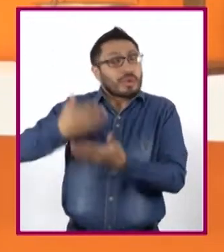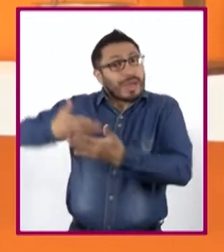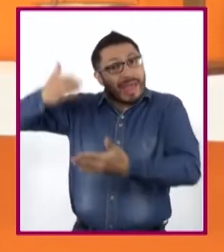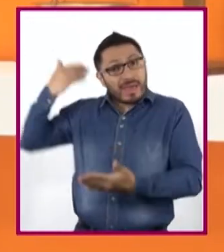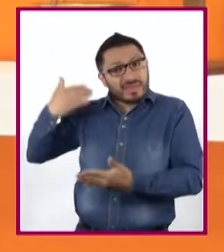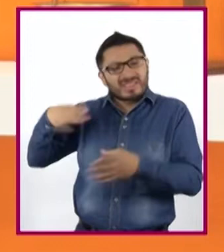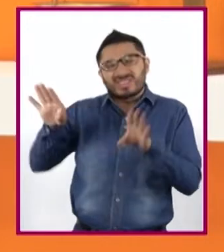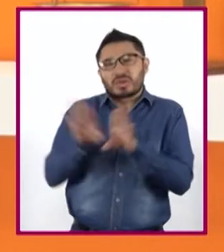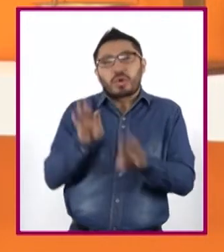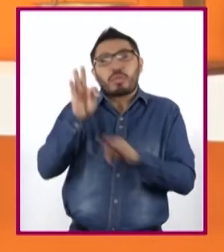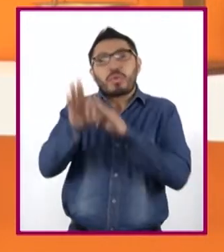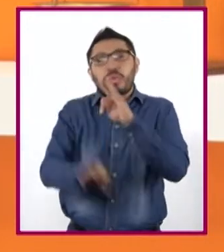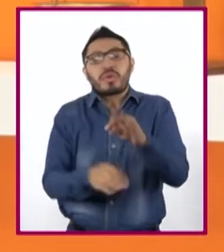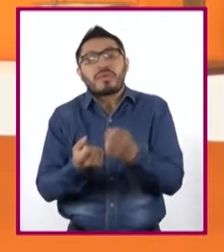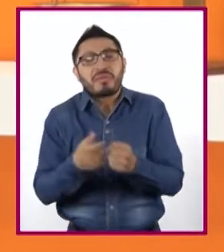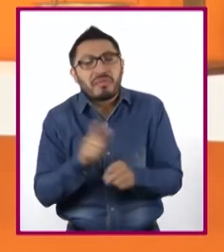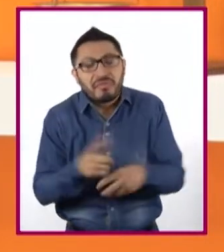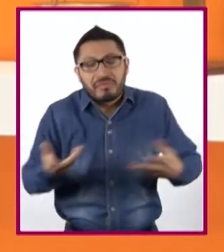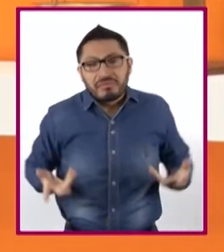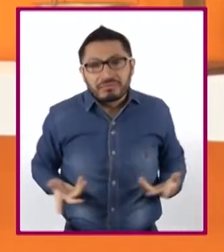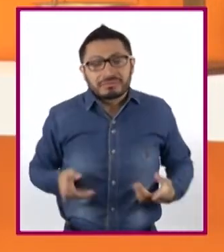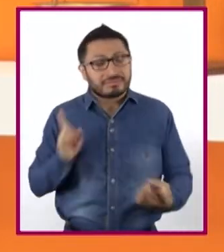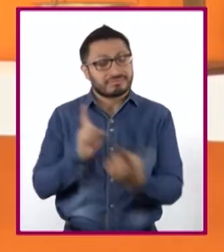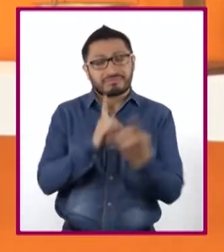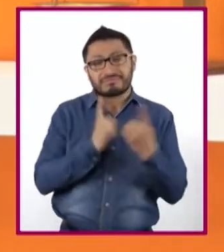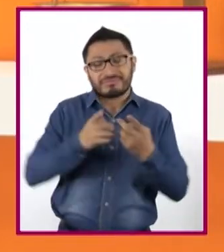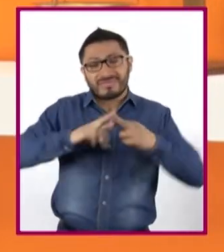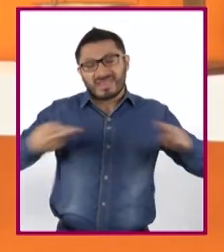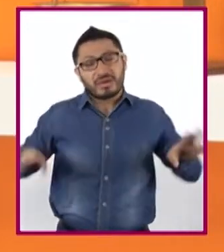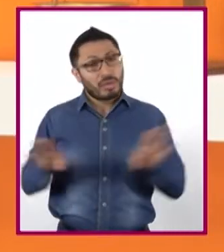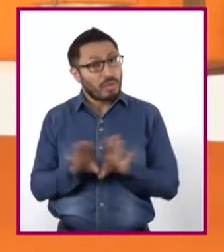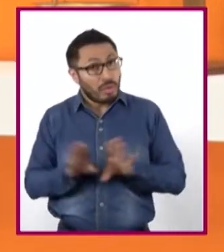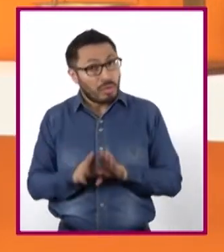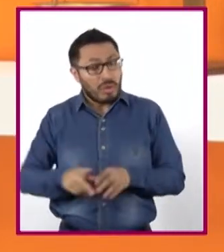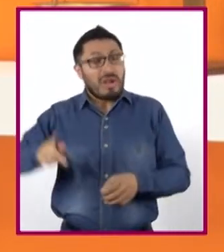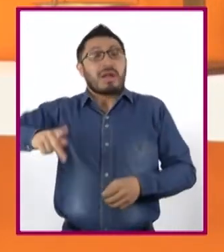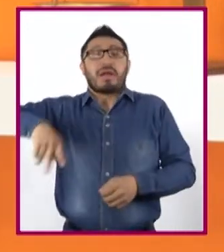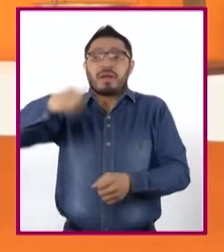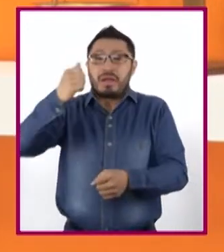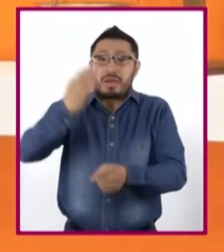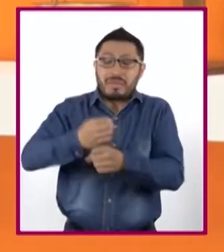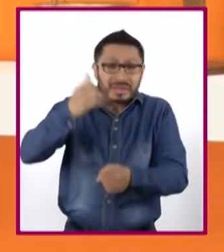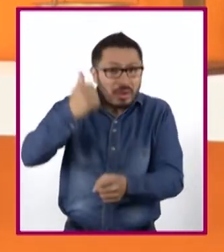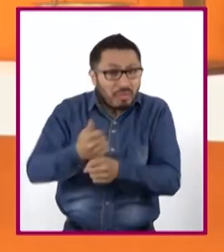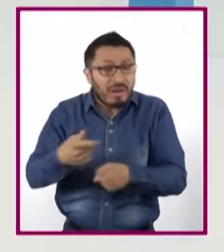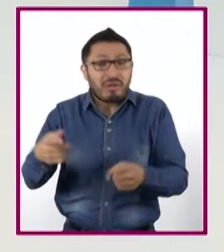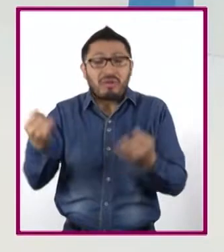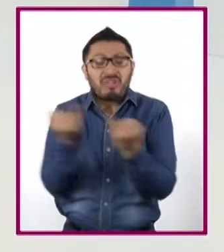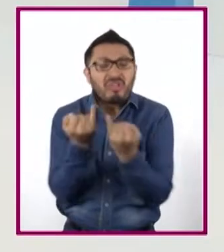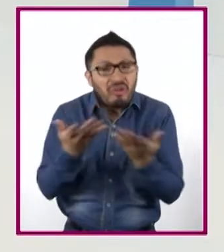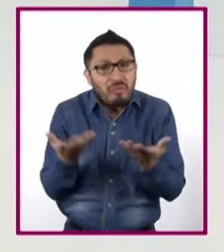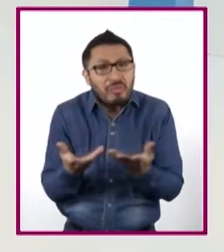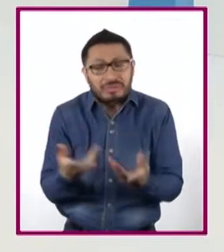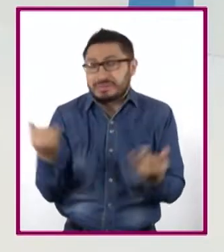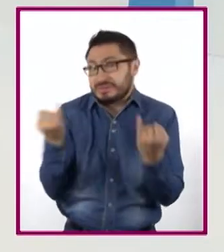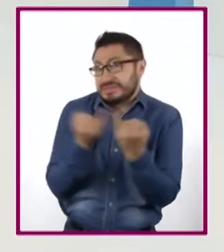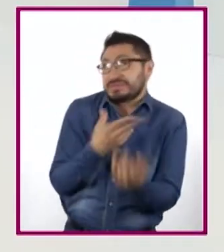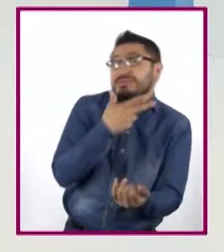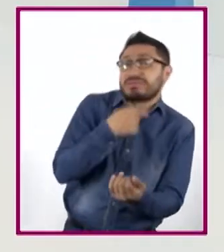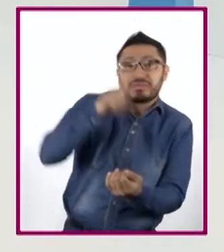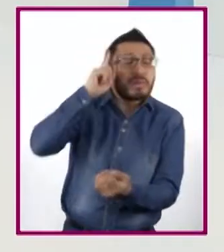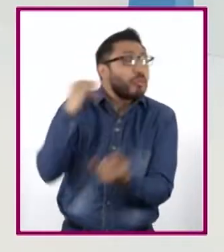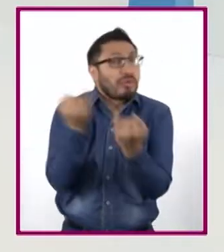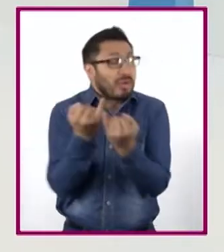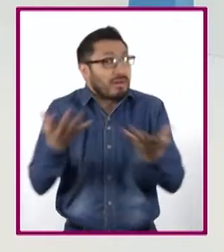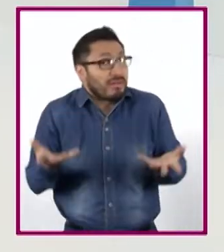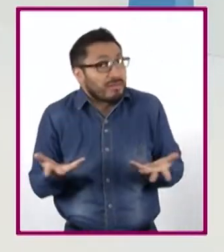la gente? ¿Para los padres de sus abuelos sería igual? ¿Lo habrían vivido igual hombres y mujeres? Seguramente